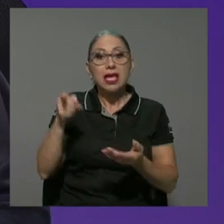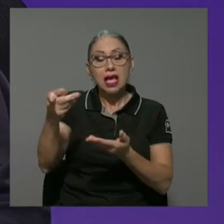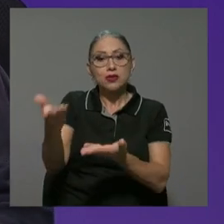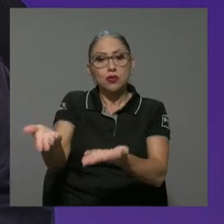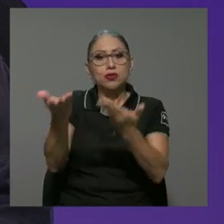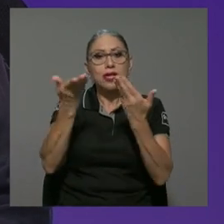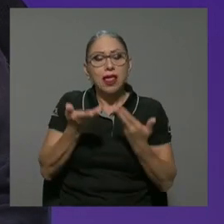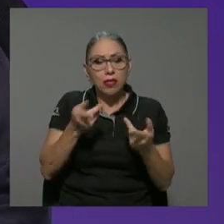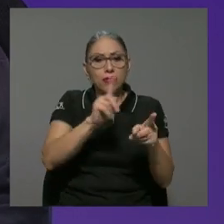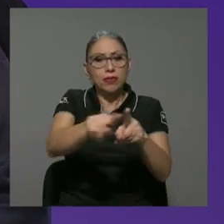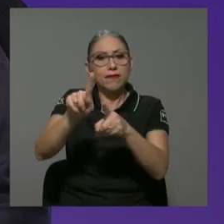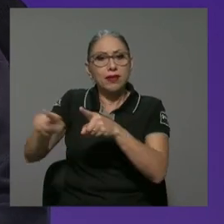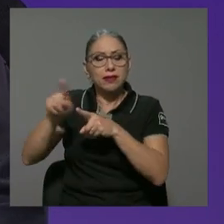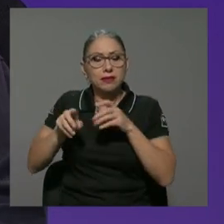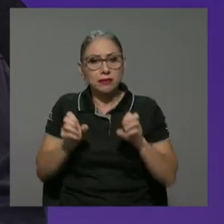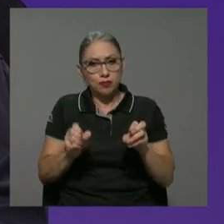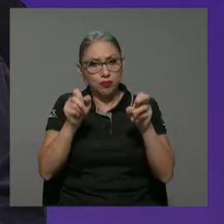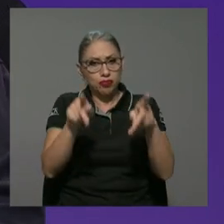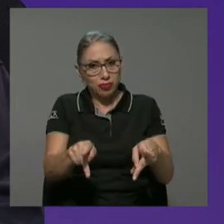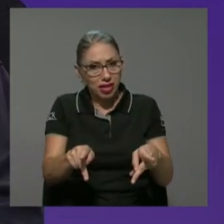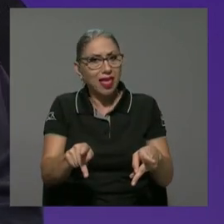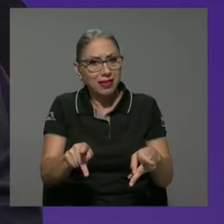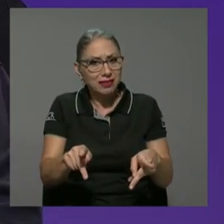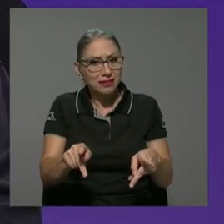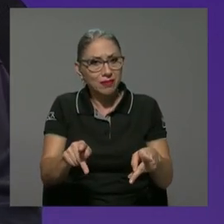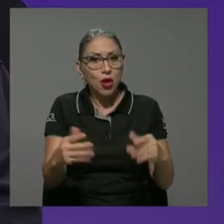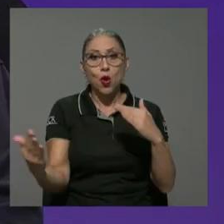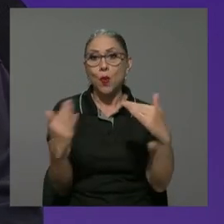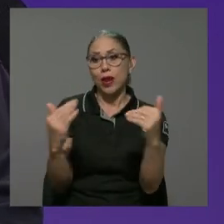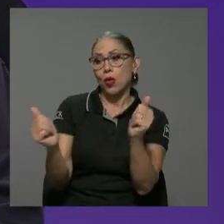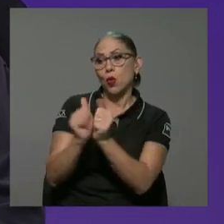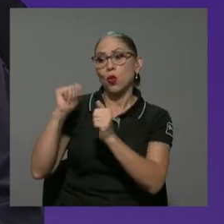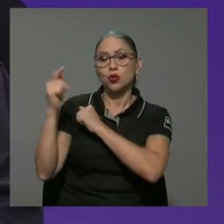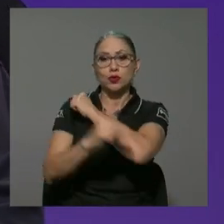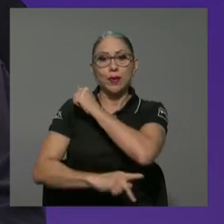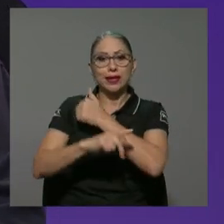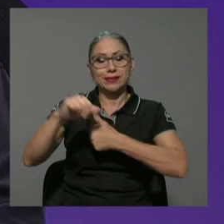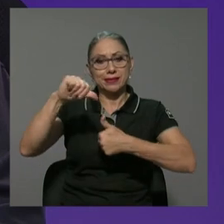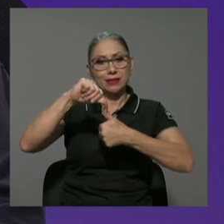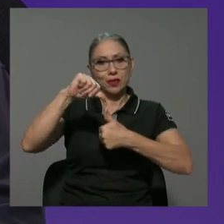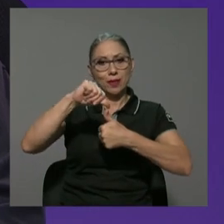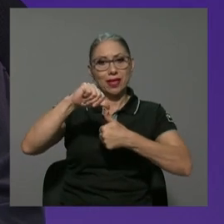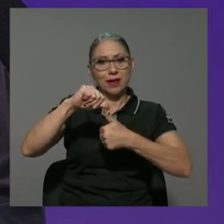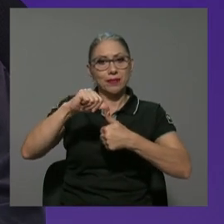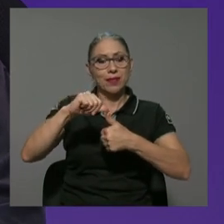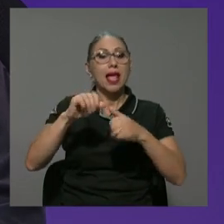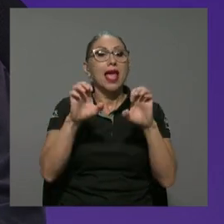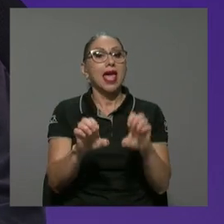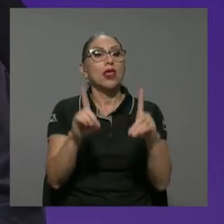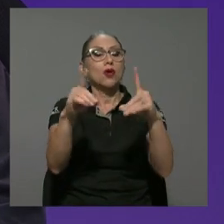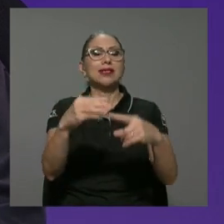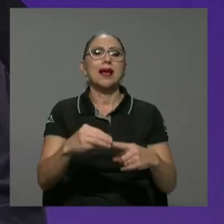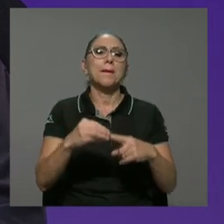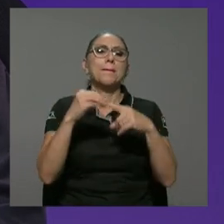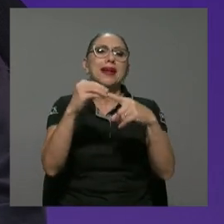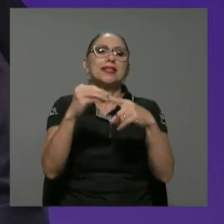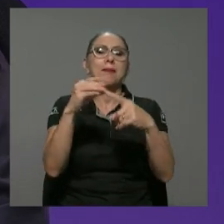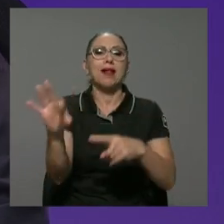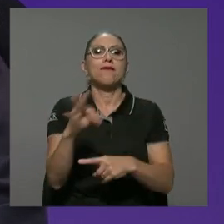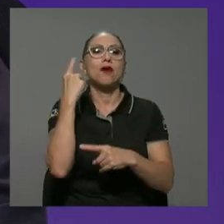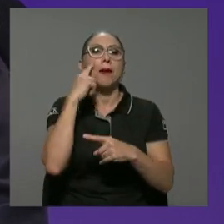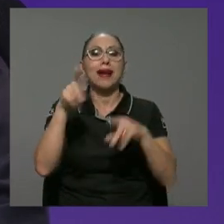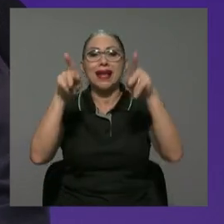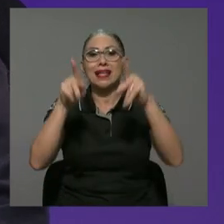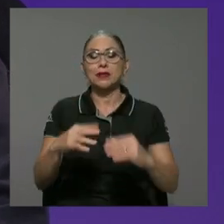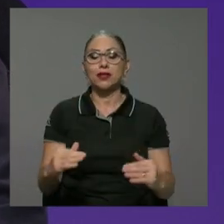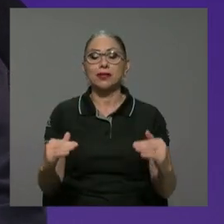oportunidades diferentes que el resto de Centroamérica. Ha sido el principal instrumento de movilidad social ascendente, ha